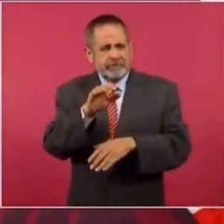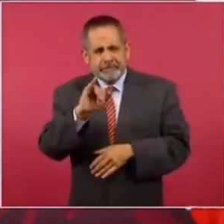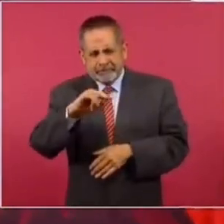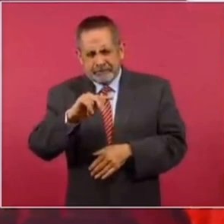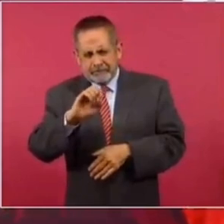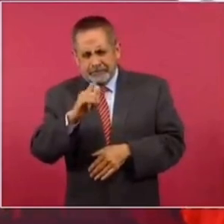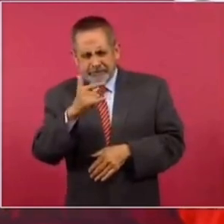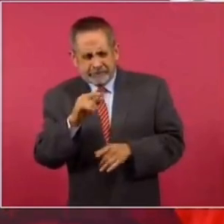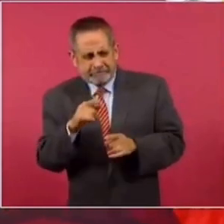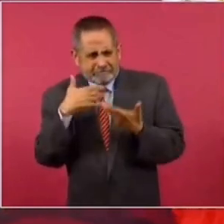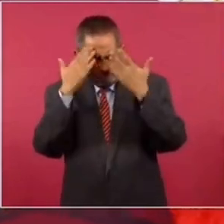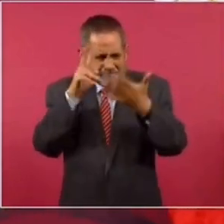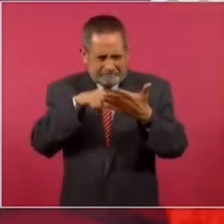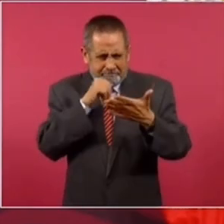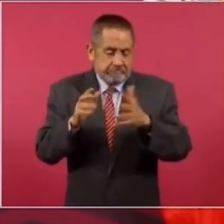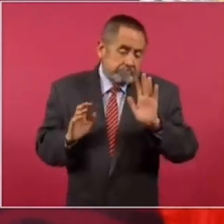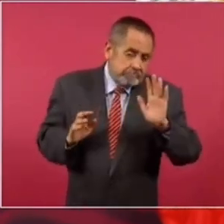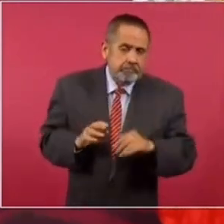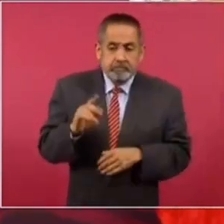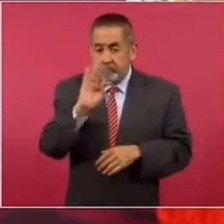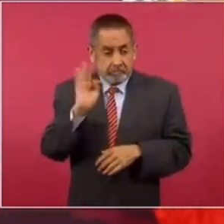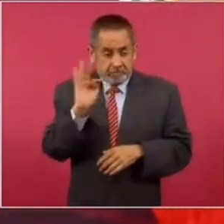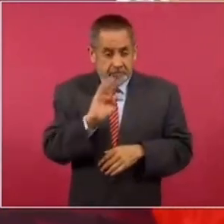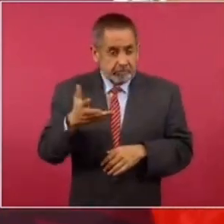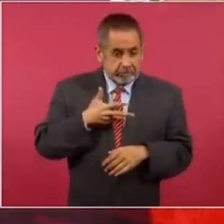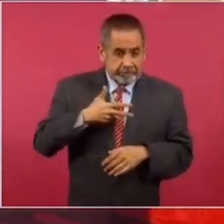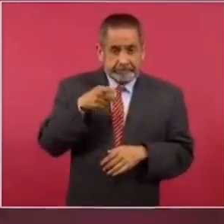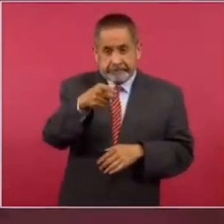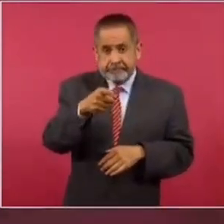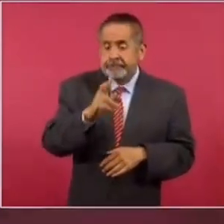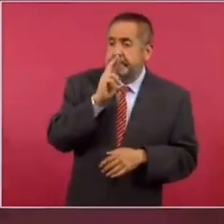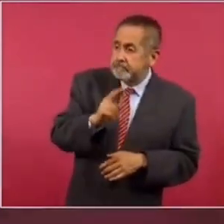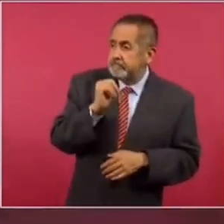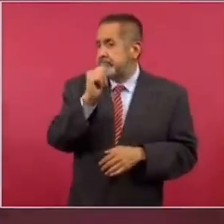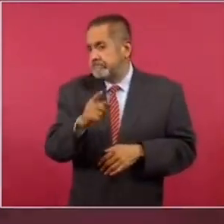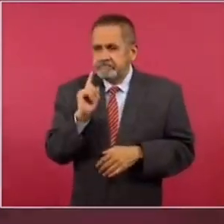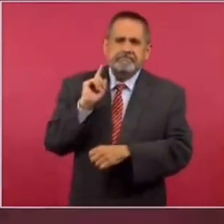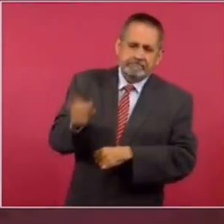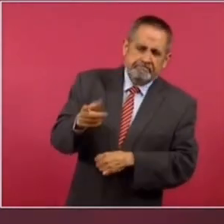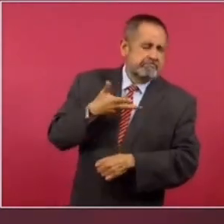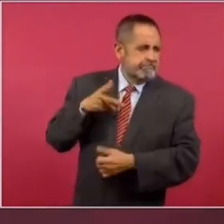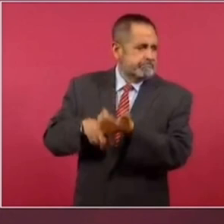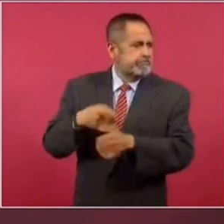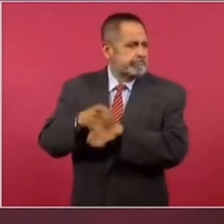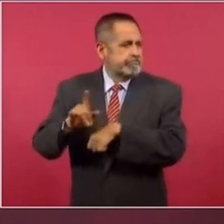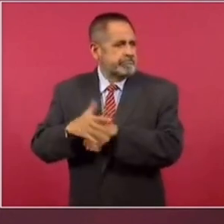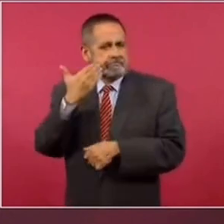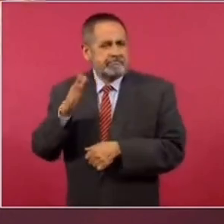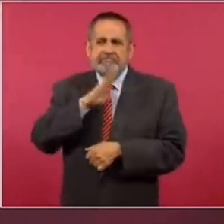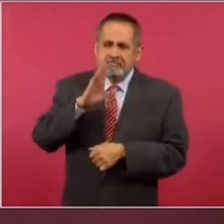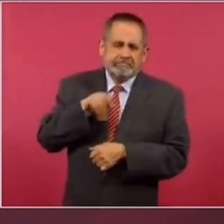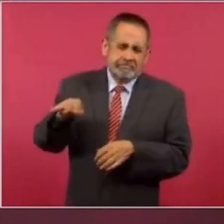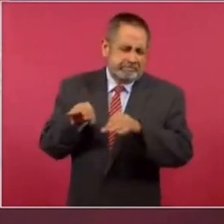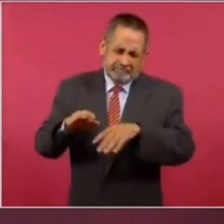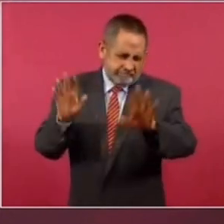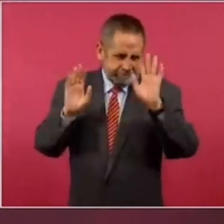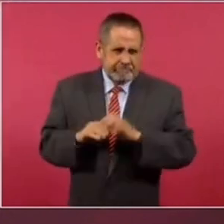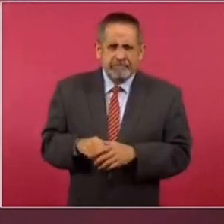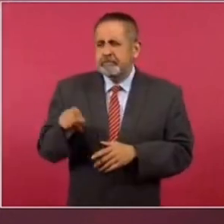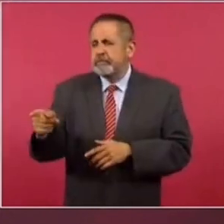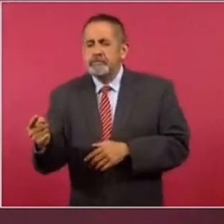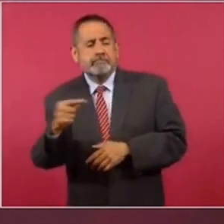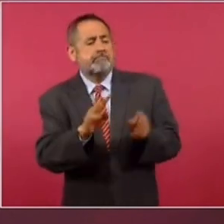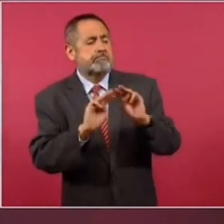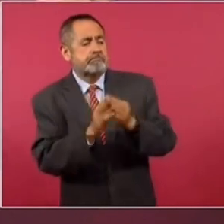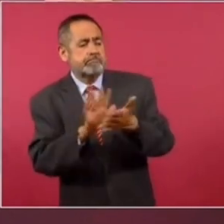pero en todo caso, si alguien tiene algún reporte, algún indicio de irregularidad de su trabajo, como puede ser la connivencia que